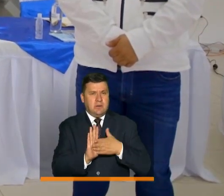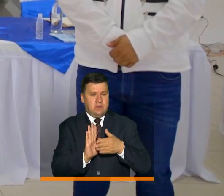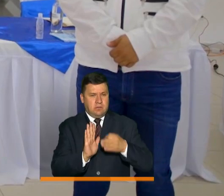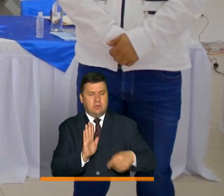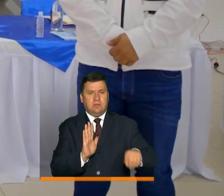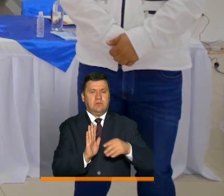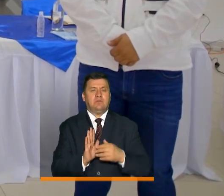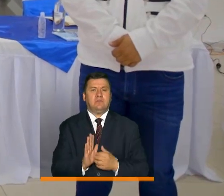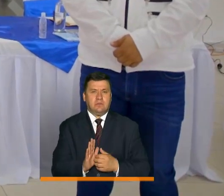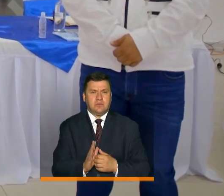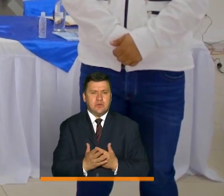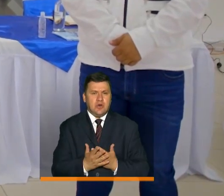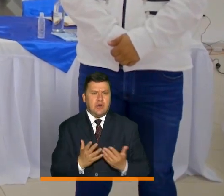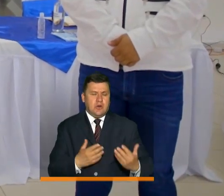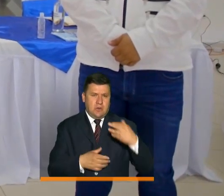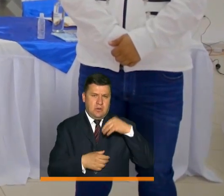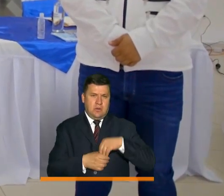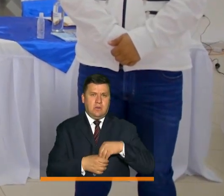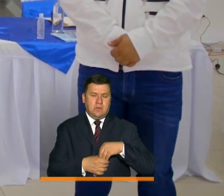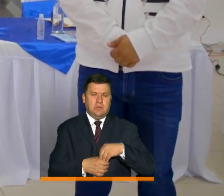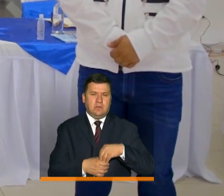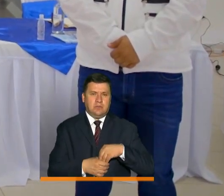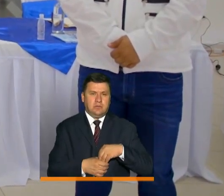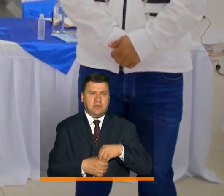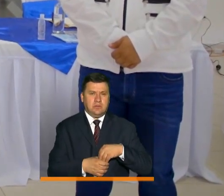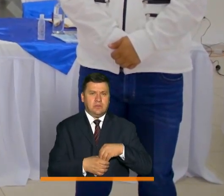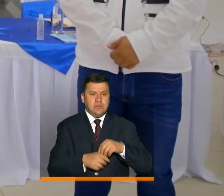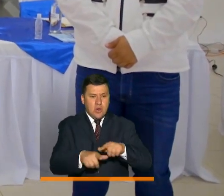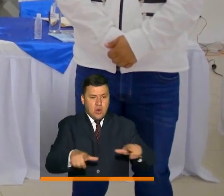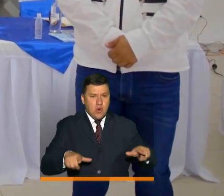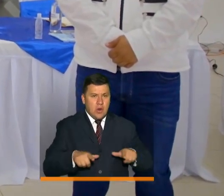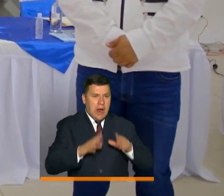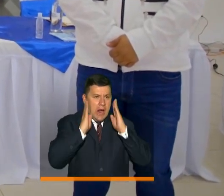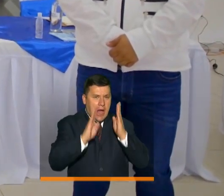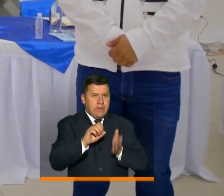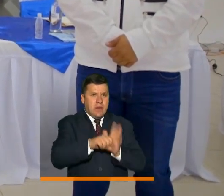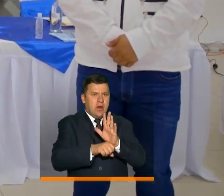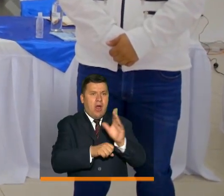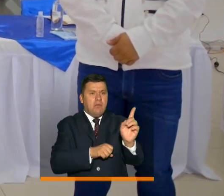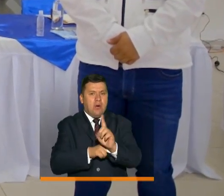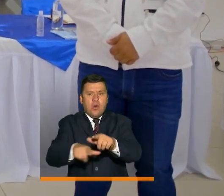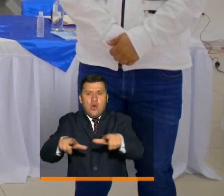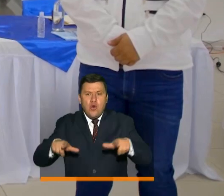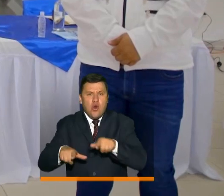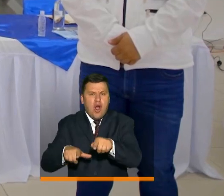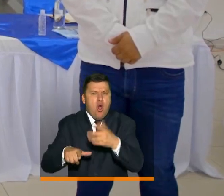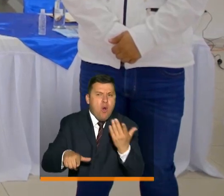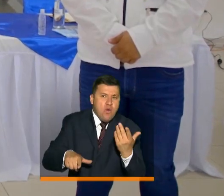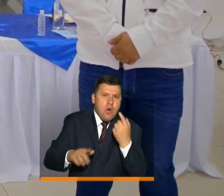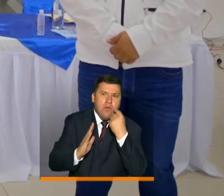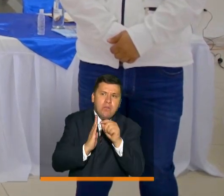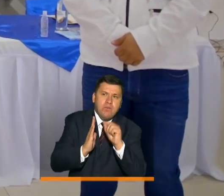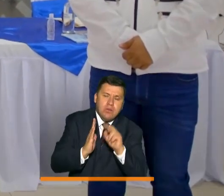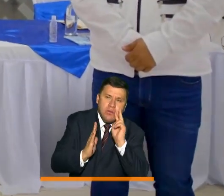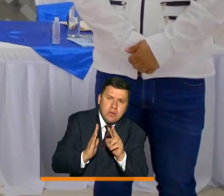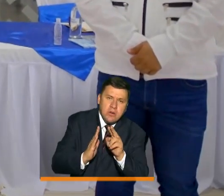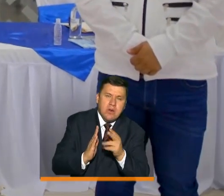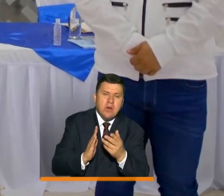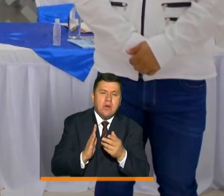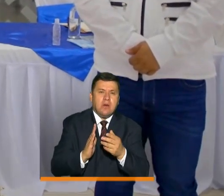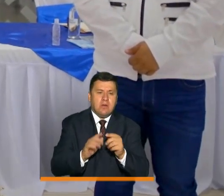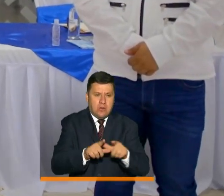disponibilidad de elementos y de instalaciones para la atención del COVID. Se revisó el